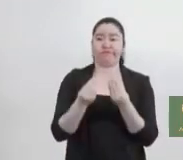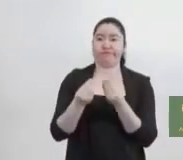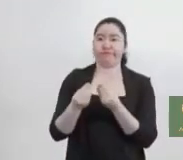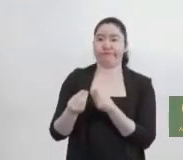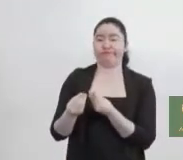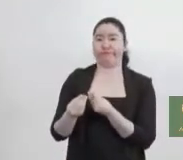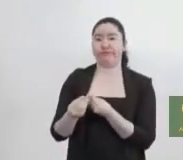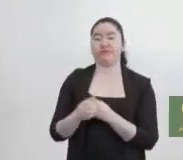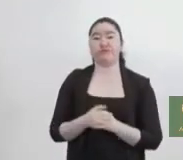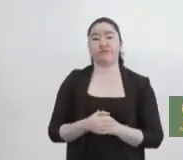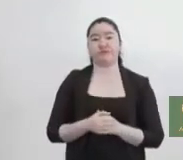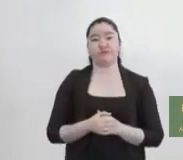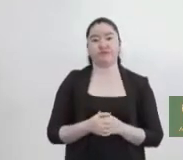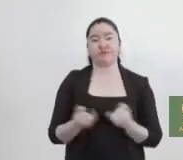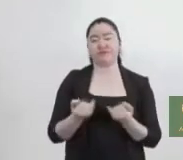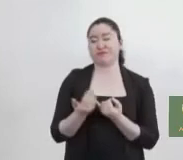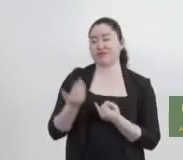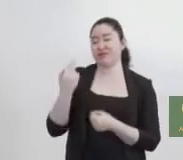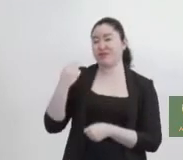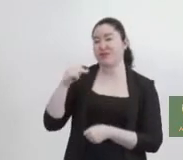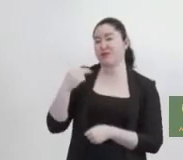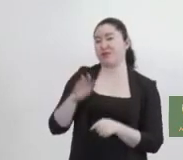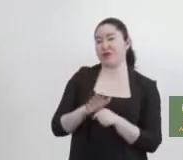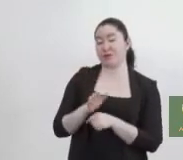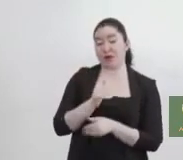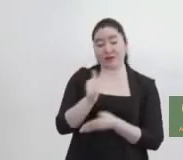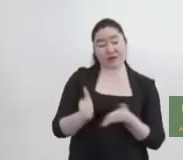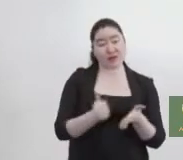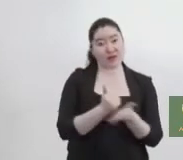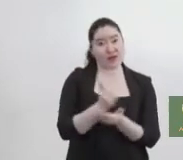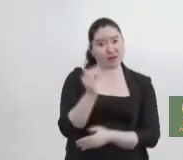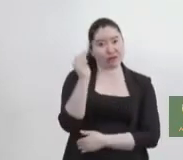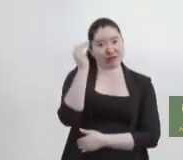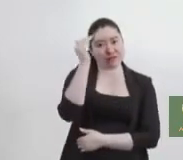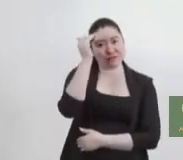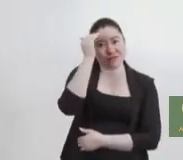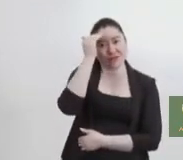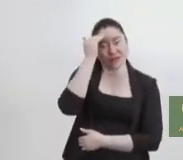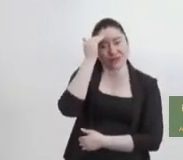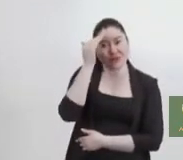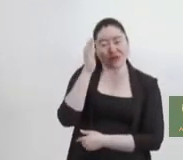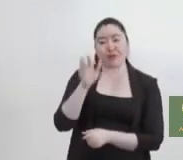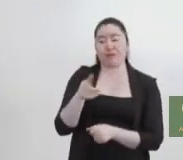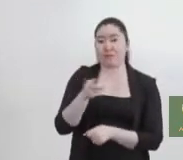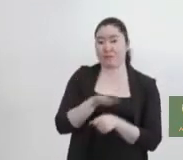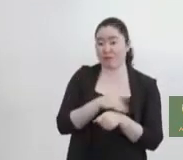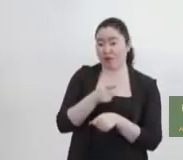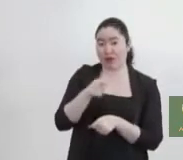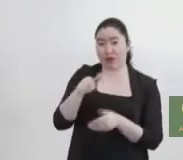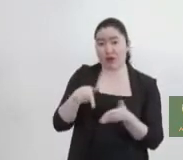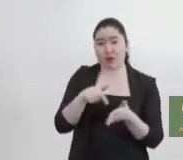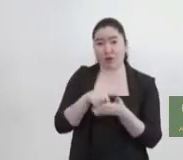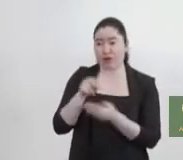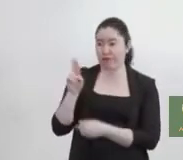Muchas veces se le llamó del conocimiento, porque aquí está, recuerden, pues, las principales sedes de la UNAM, de